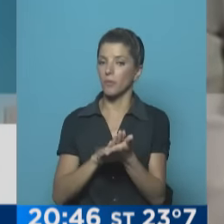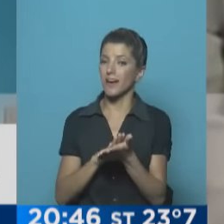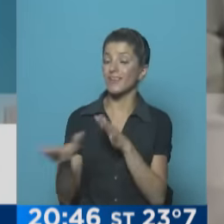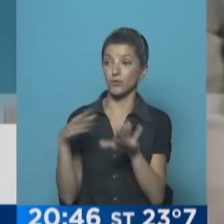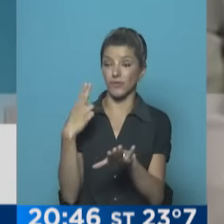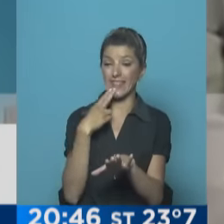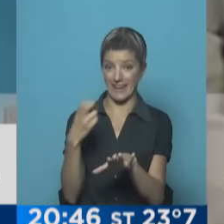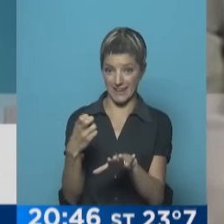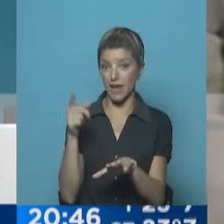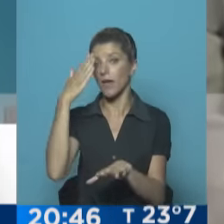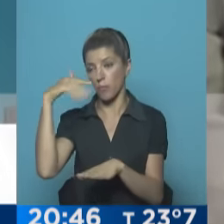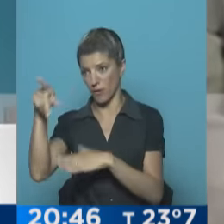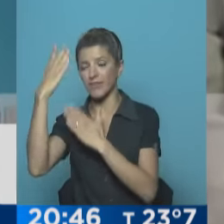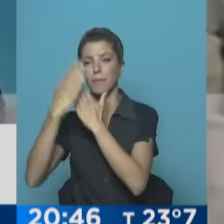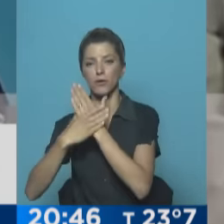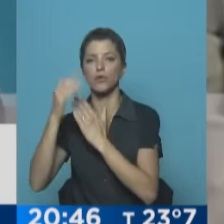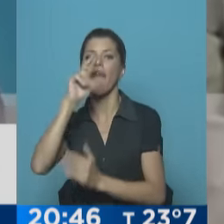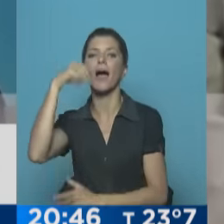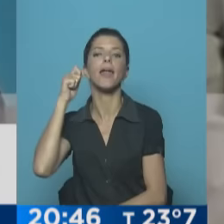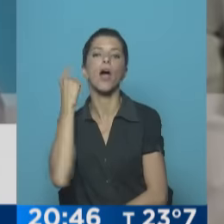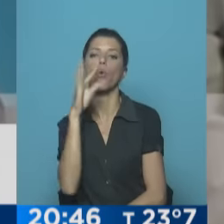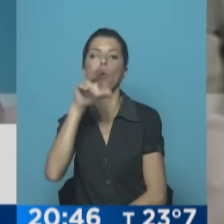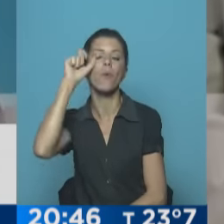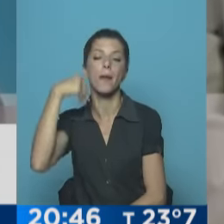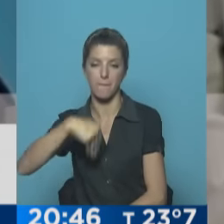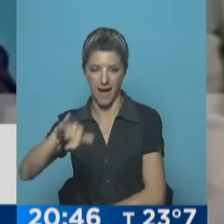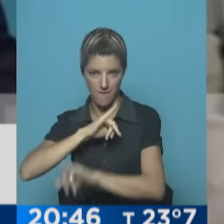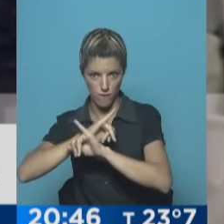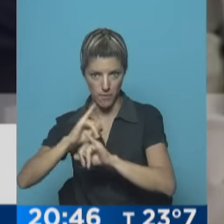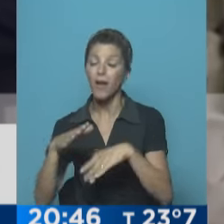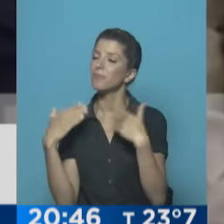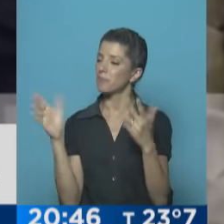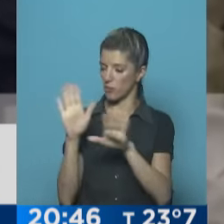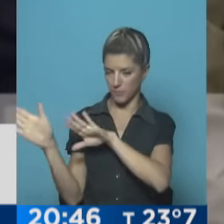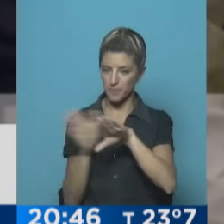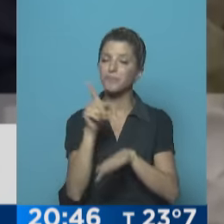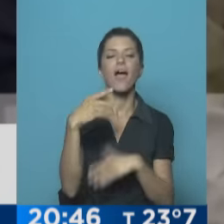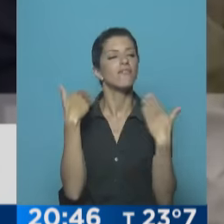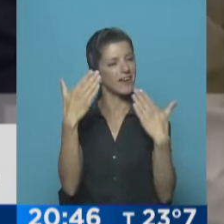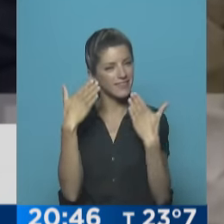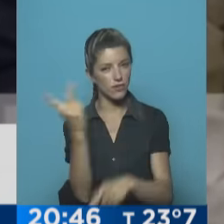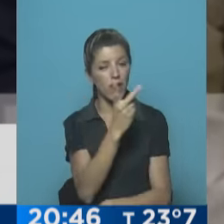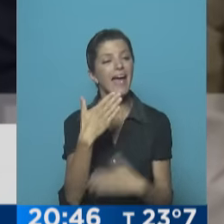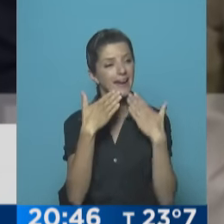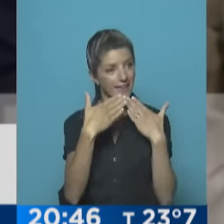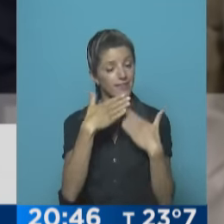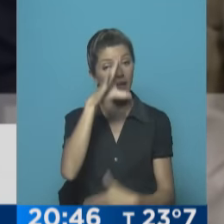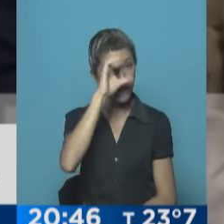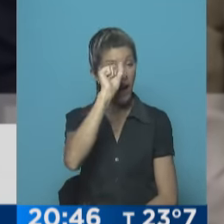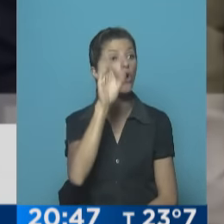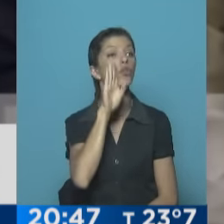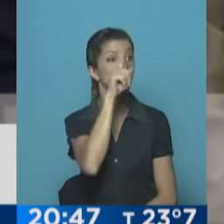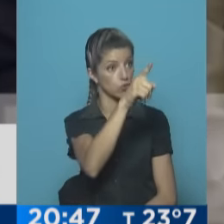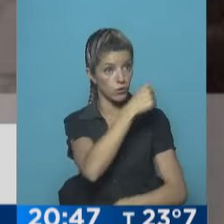cuales el ministro Aranguren seguramente en las próximas horas va a hablar. Así que felicitaciones, gracias embajador de los Estados Unidos por